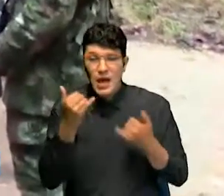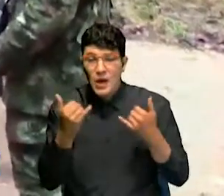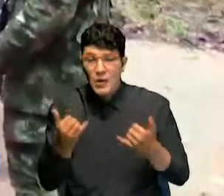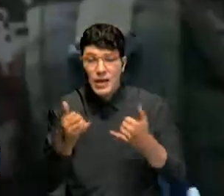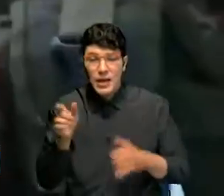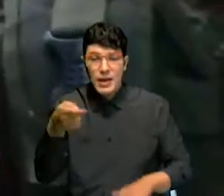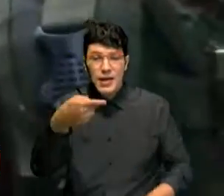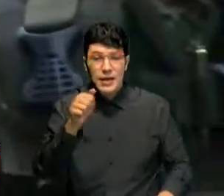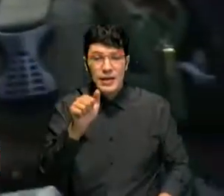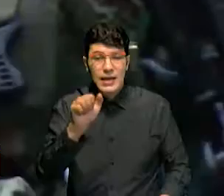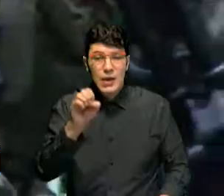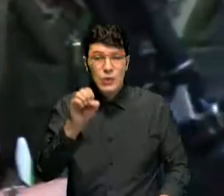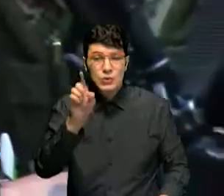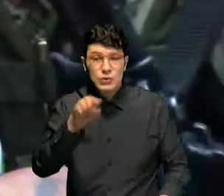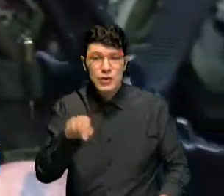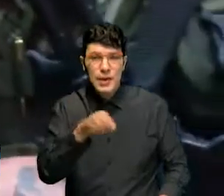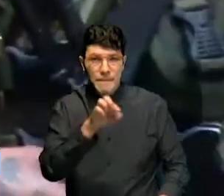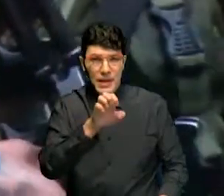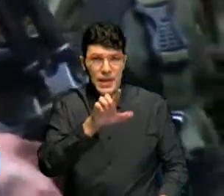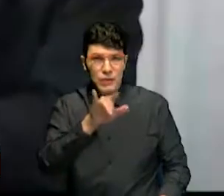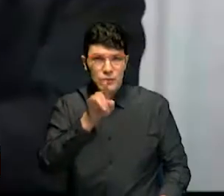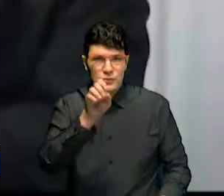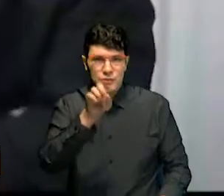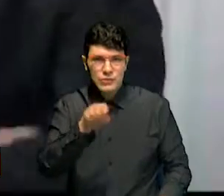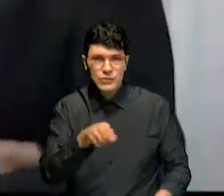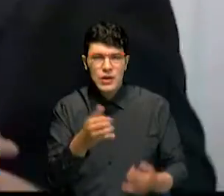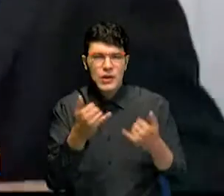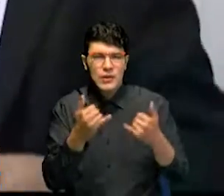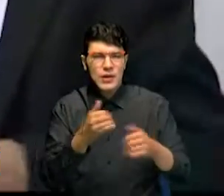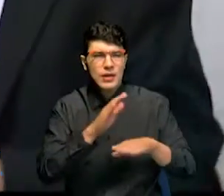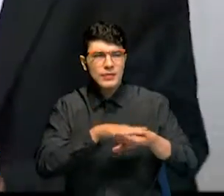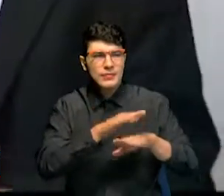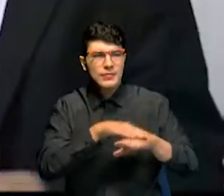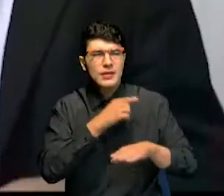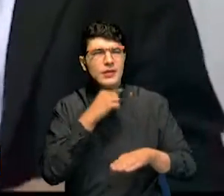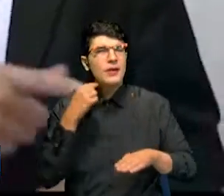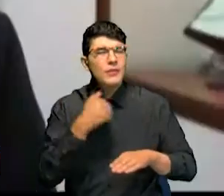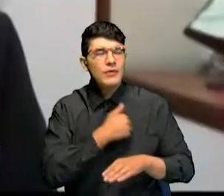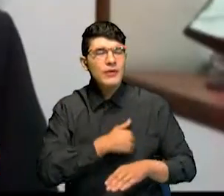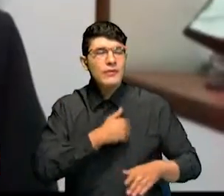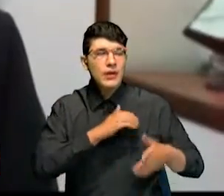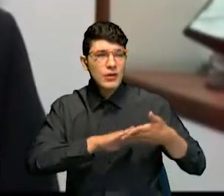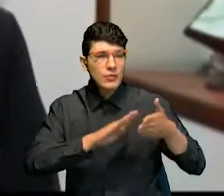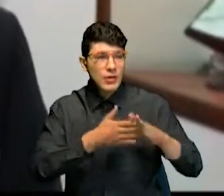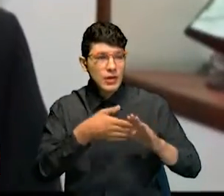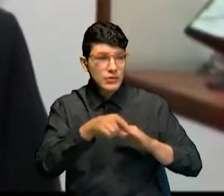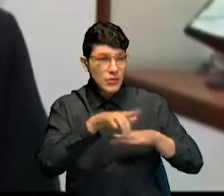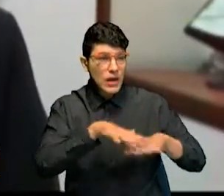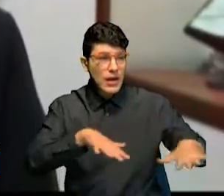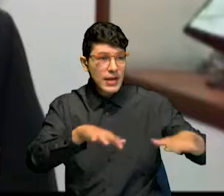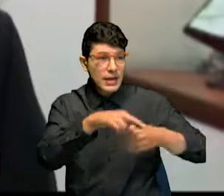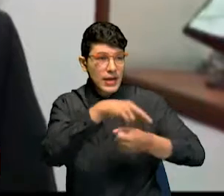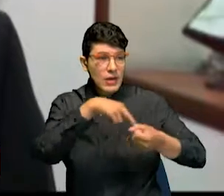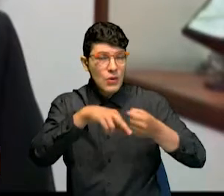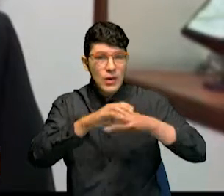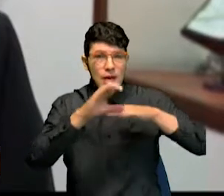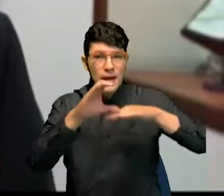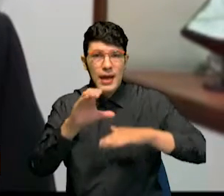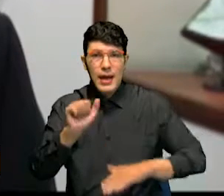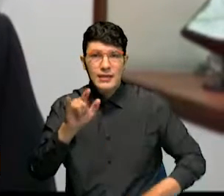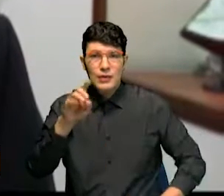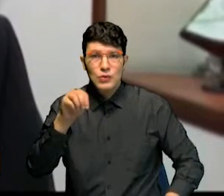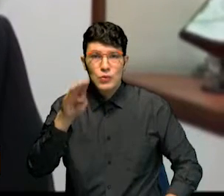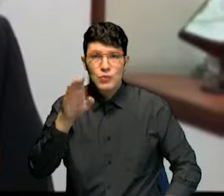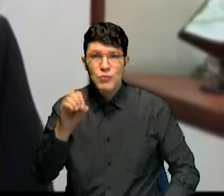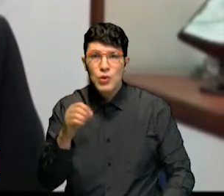el caos pelusos hoy hace un fuerte llamado a las comunidades de la región del catatumbo y yo para ellos quiero decirles